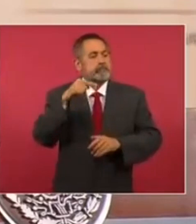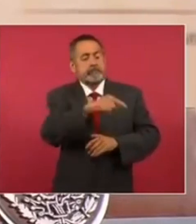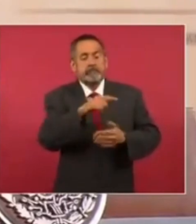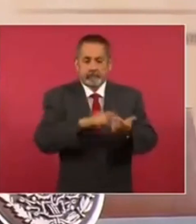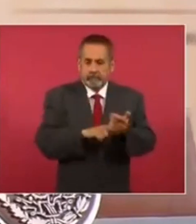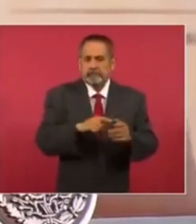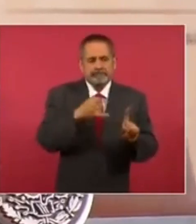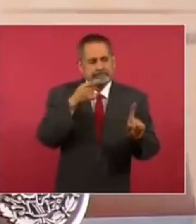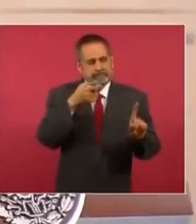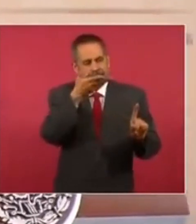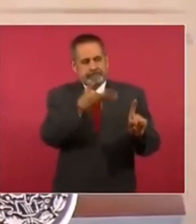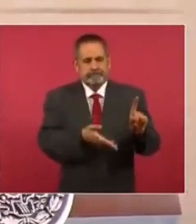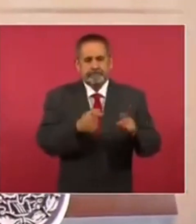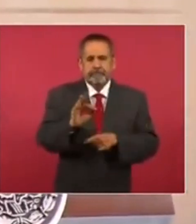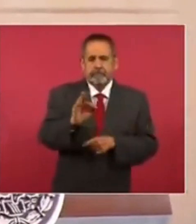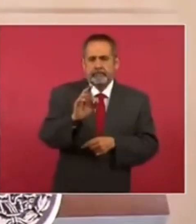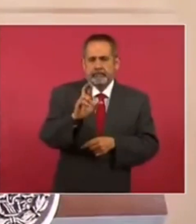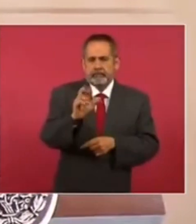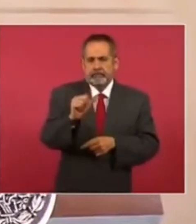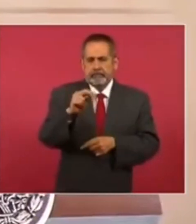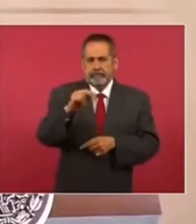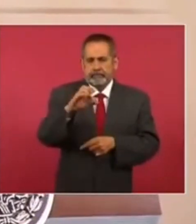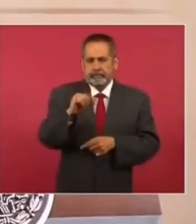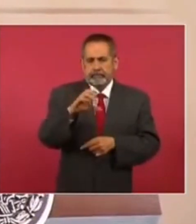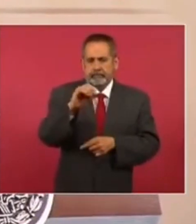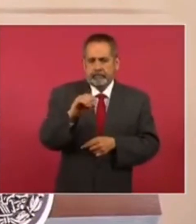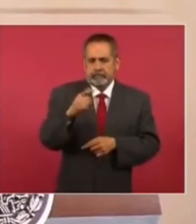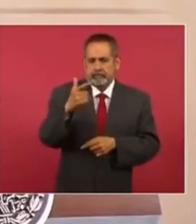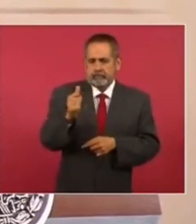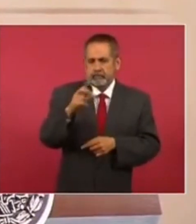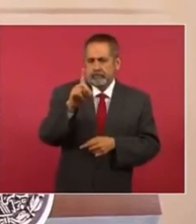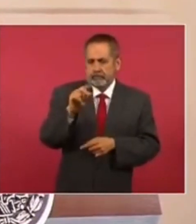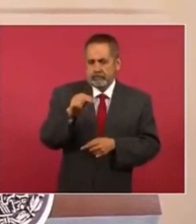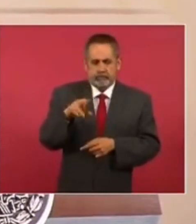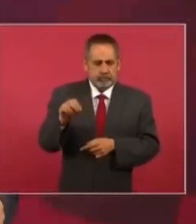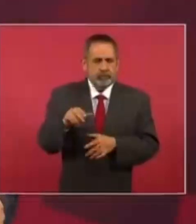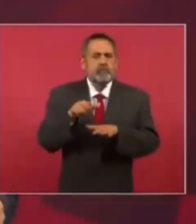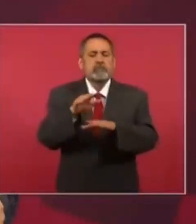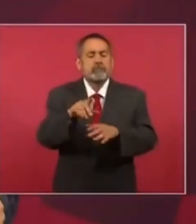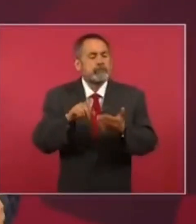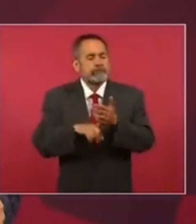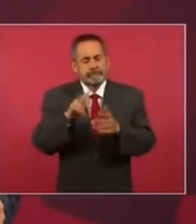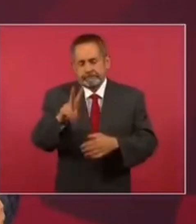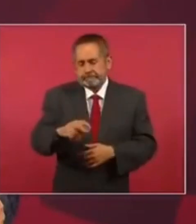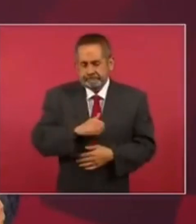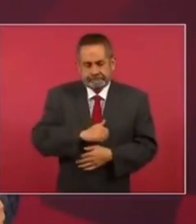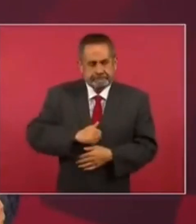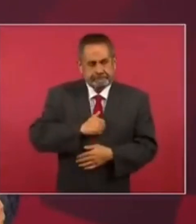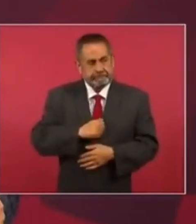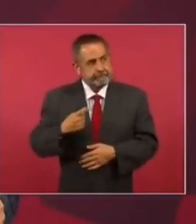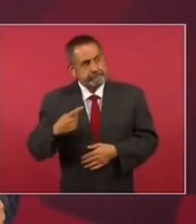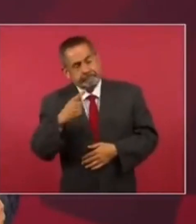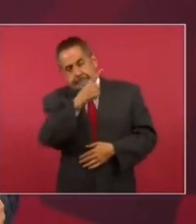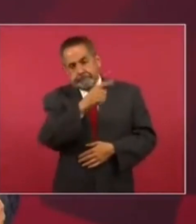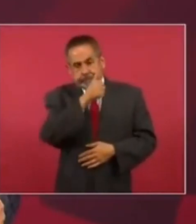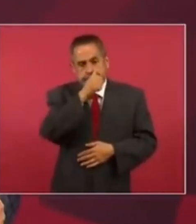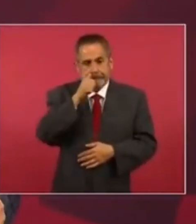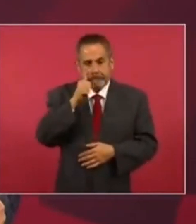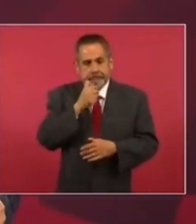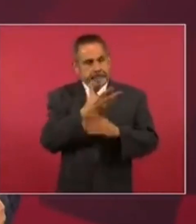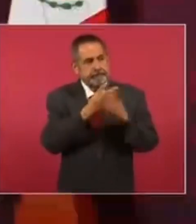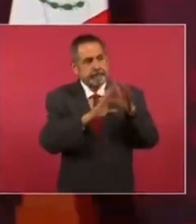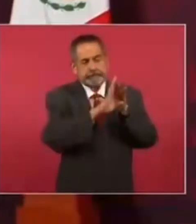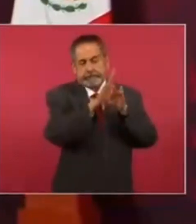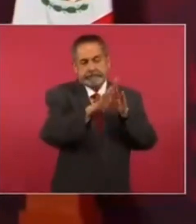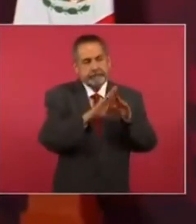Francisco Garduño, en el caso lamentable de la pérdida de vidas de migrantes